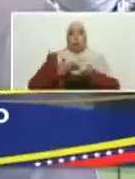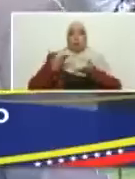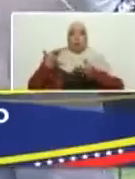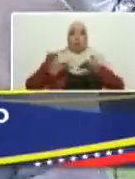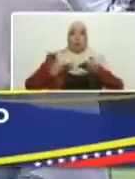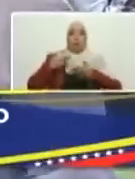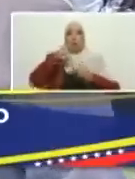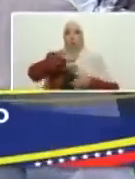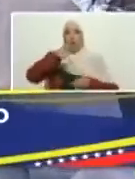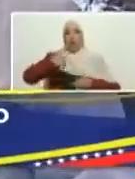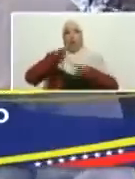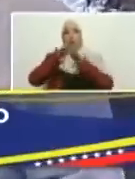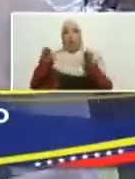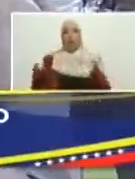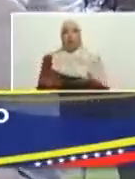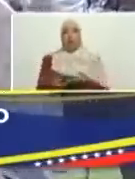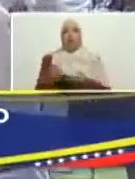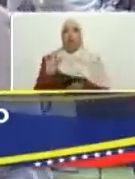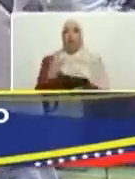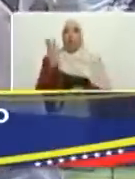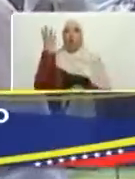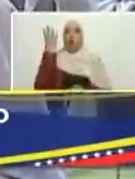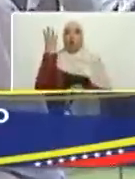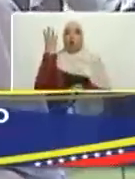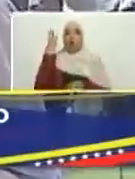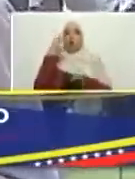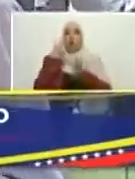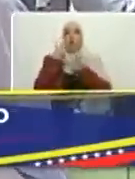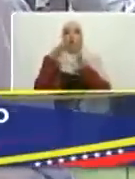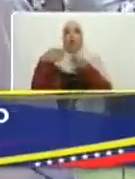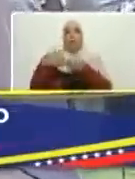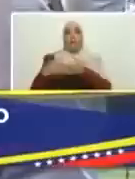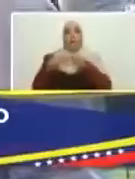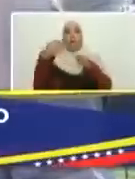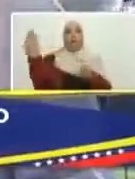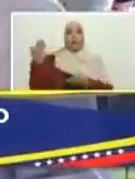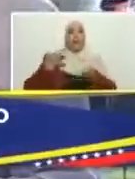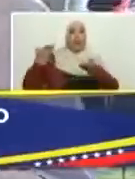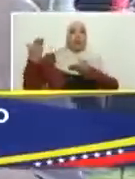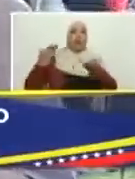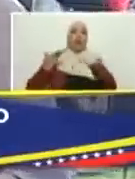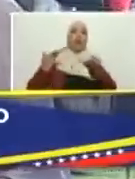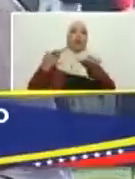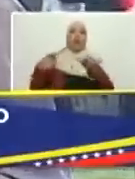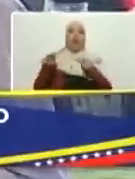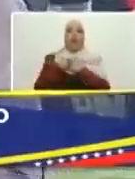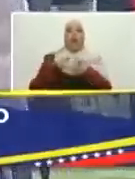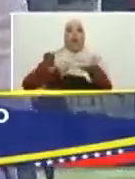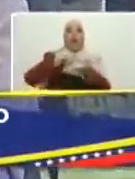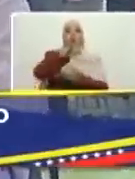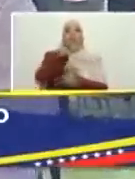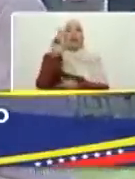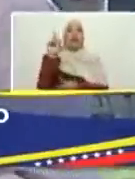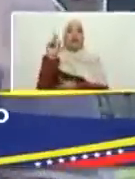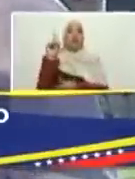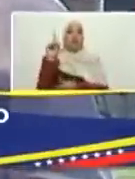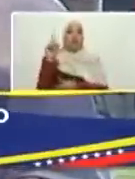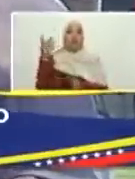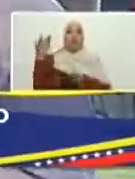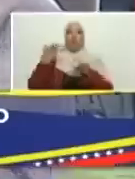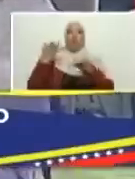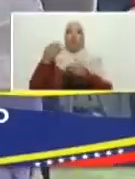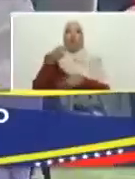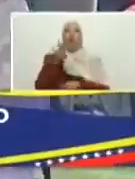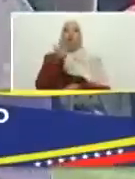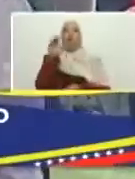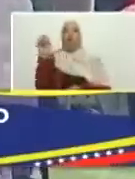mundo. El 4º país con más buques sancionados en el mundo. El 2º país con más aviones sancionados en el mundo. 40 aeronaves